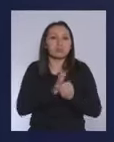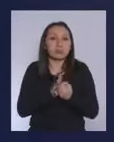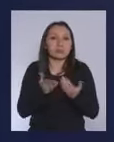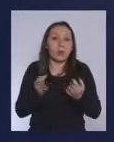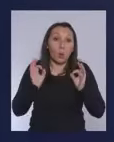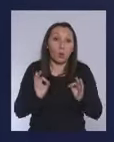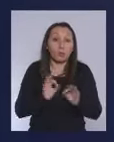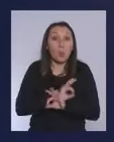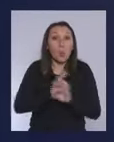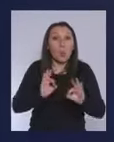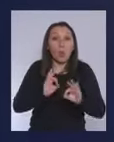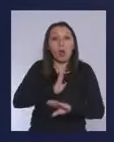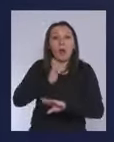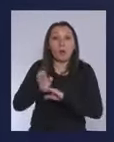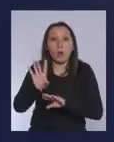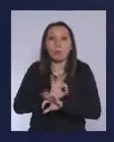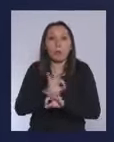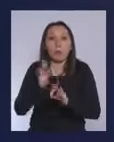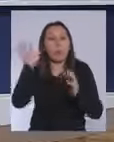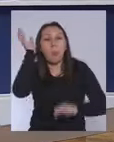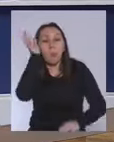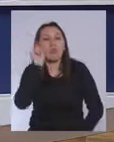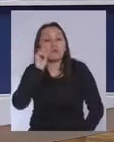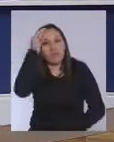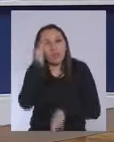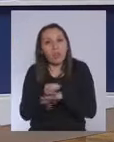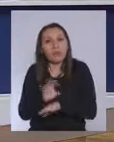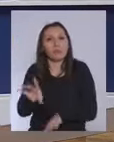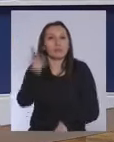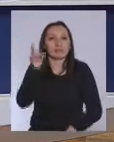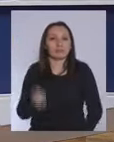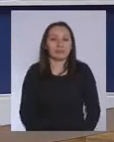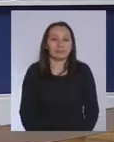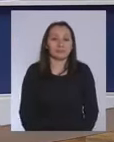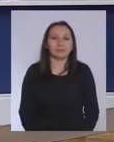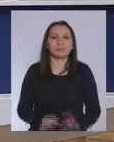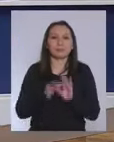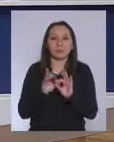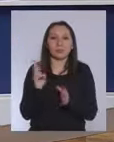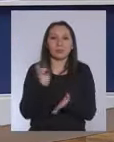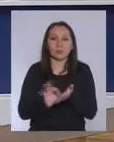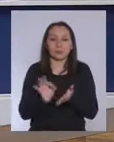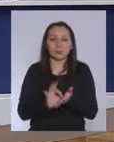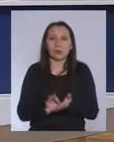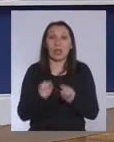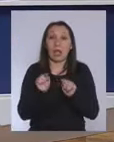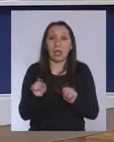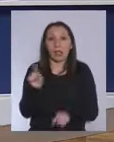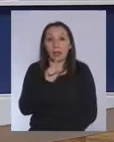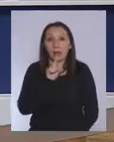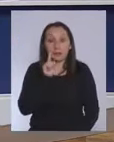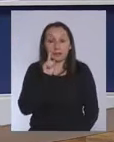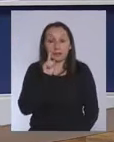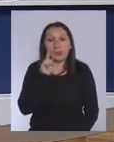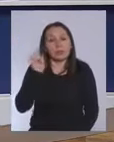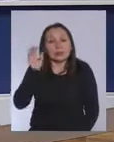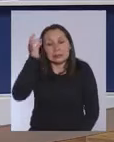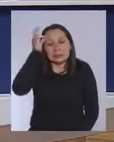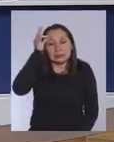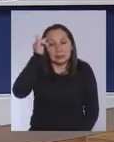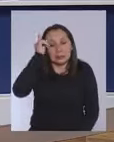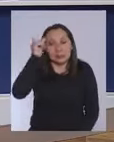si no lo hubiéramos ido buscando los iremos encontrar muchas gracias subsecretaria con esto el ministro